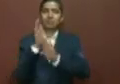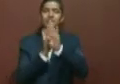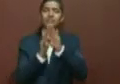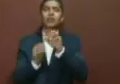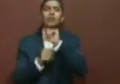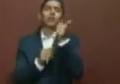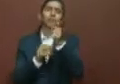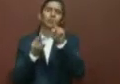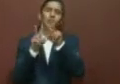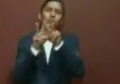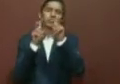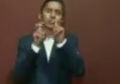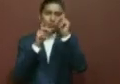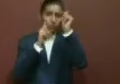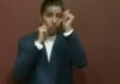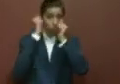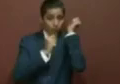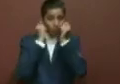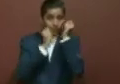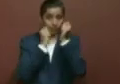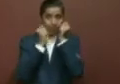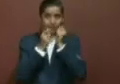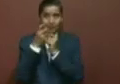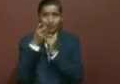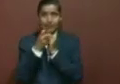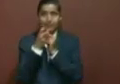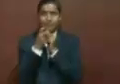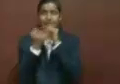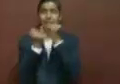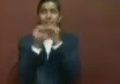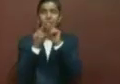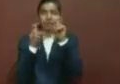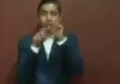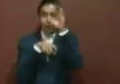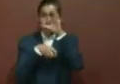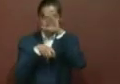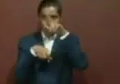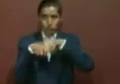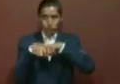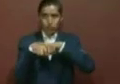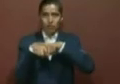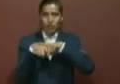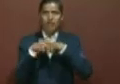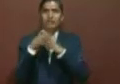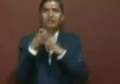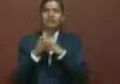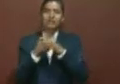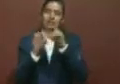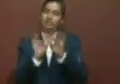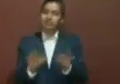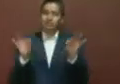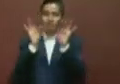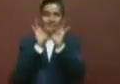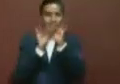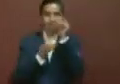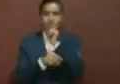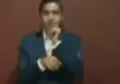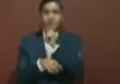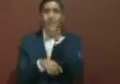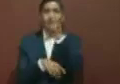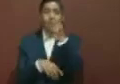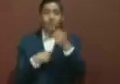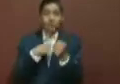tema turístico, el tema cultural es sin duda un eje toral, ¿no? Hemos dividido